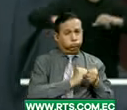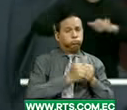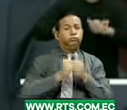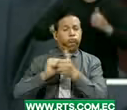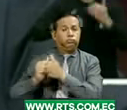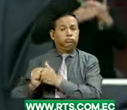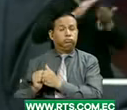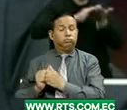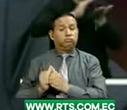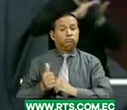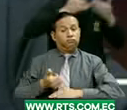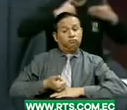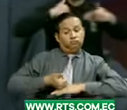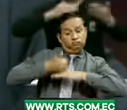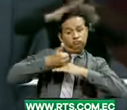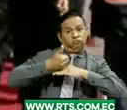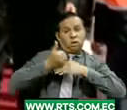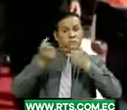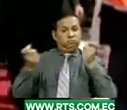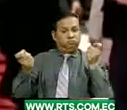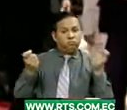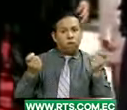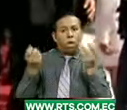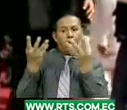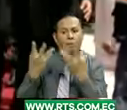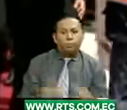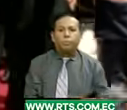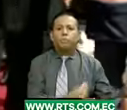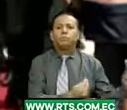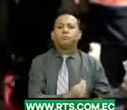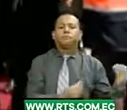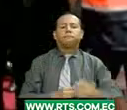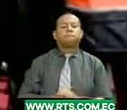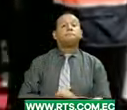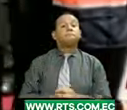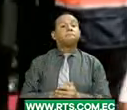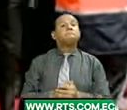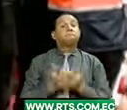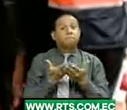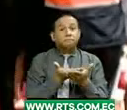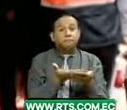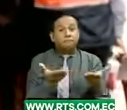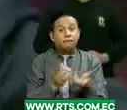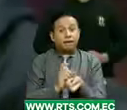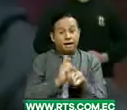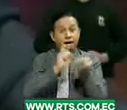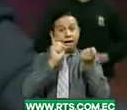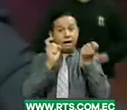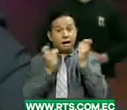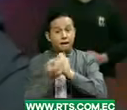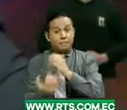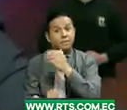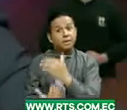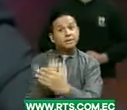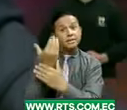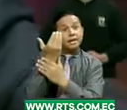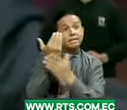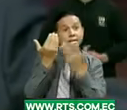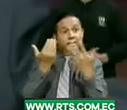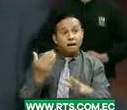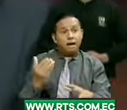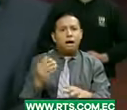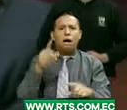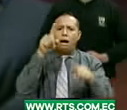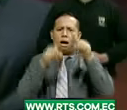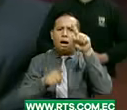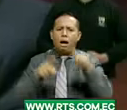poder se les va de las manos. Fueron varios los momentos que se vivieron en el cambio de mando, desde emociones que casi sacan